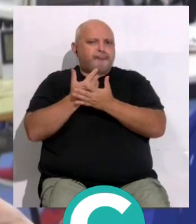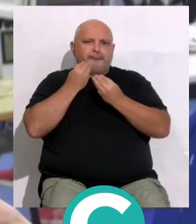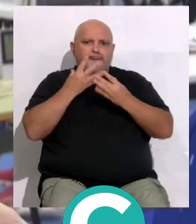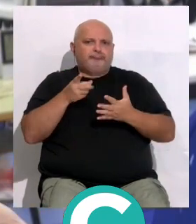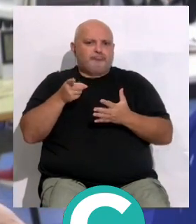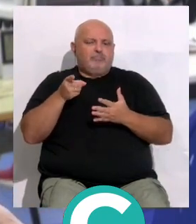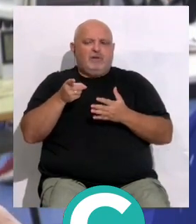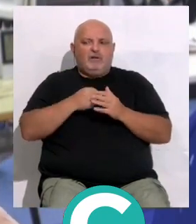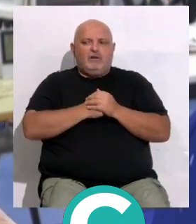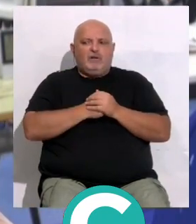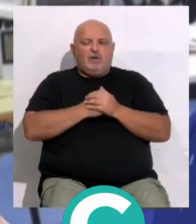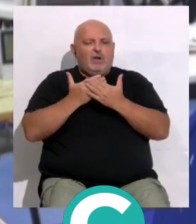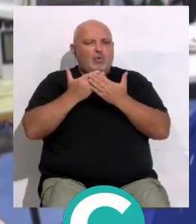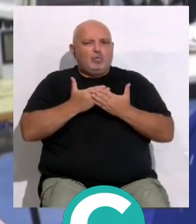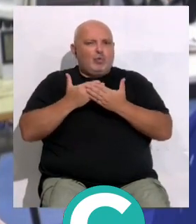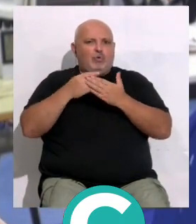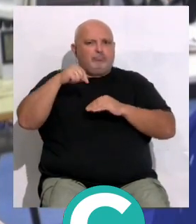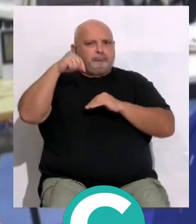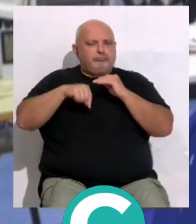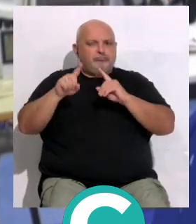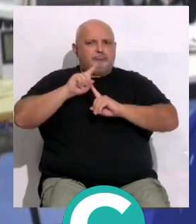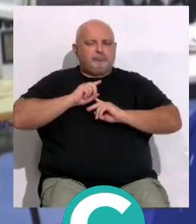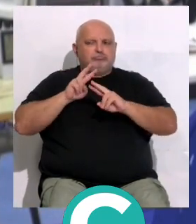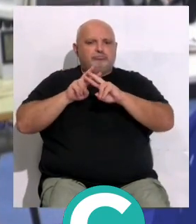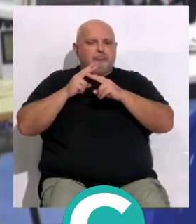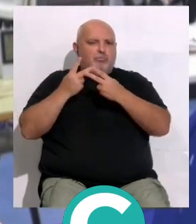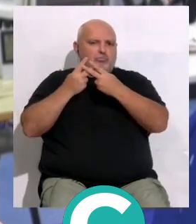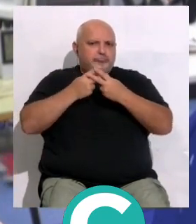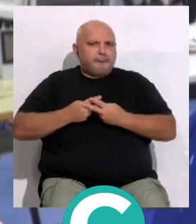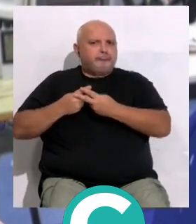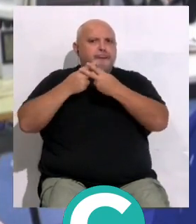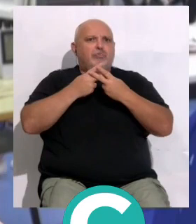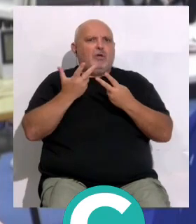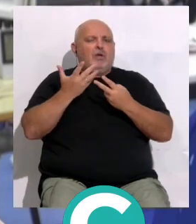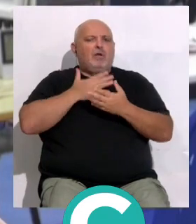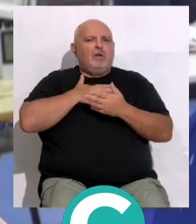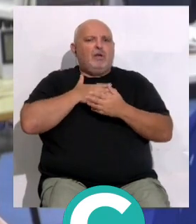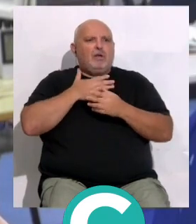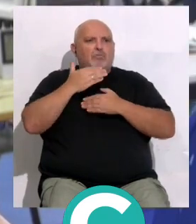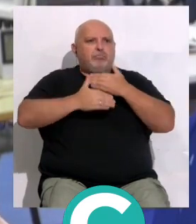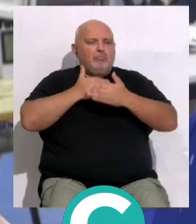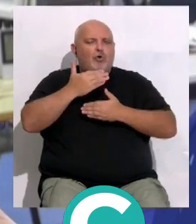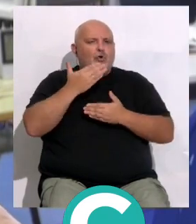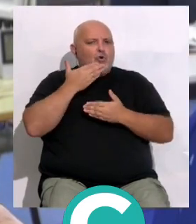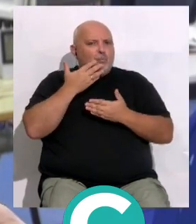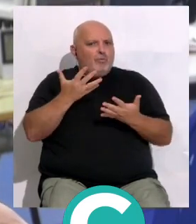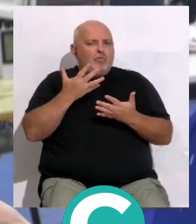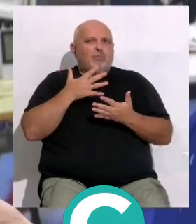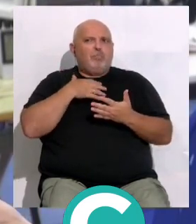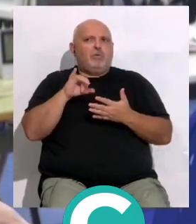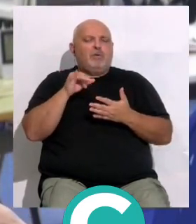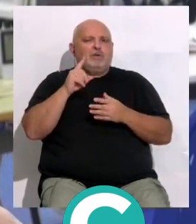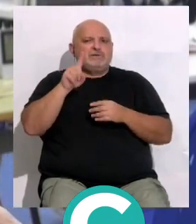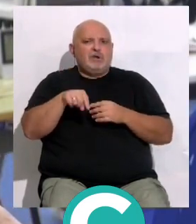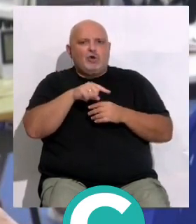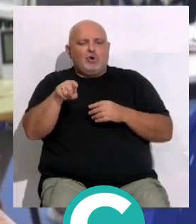que ellos te hacen un estudio mientras, te están estudiando, vas viendo cómo tú puedes ir progresando, qué es lo que puedes hacer, qué es lo que